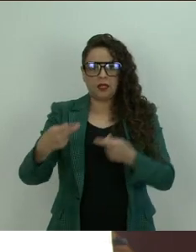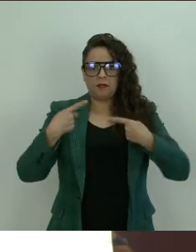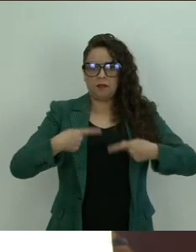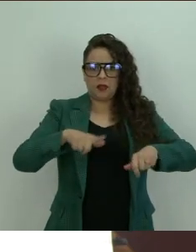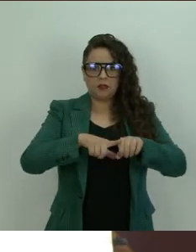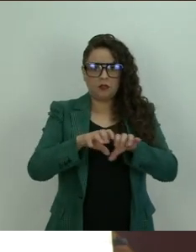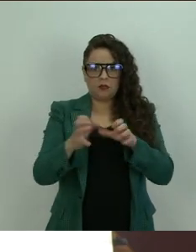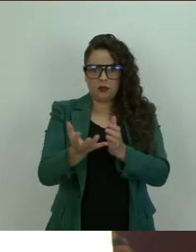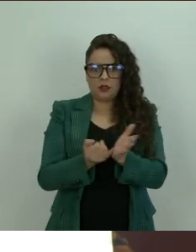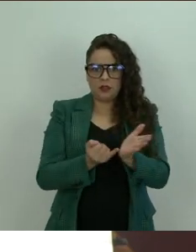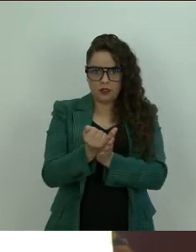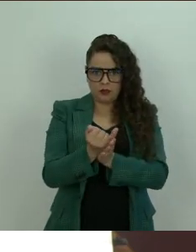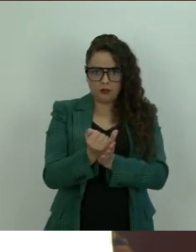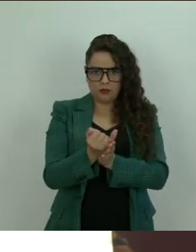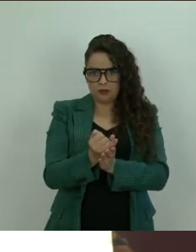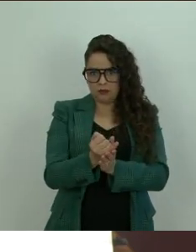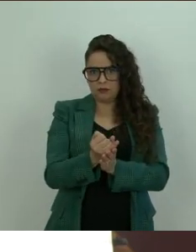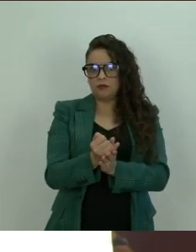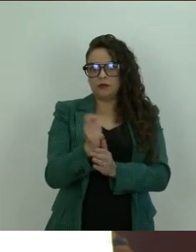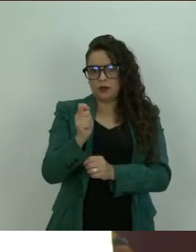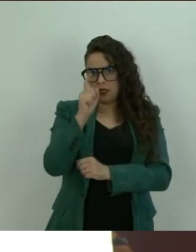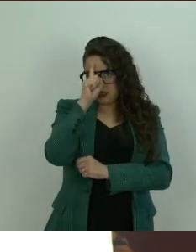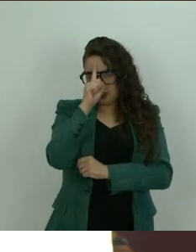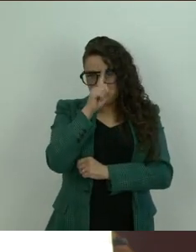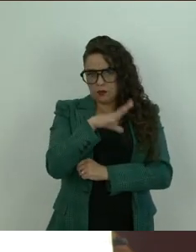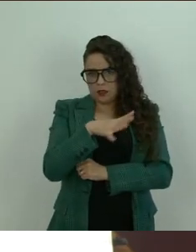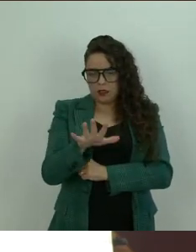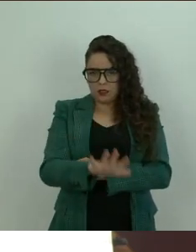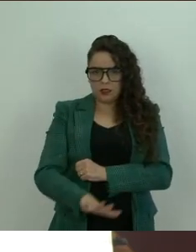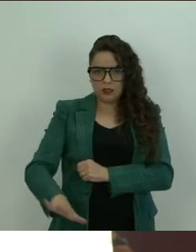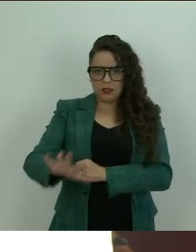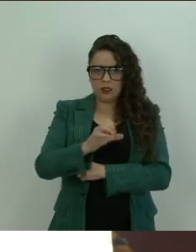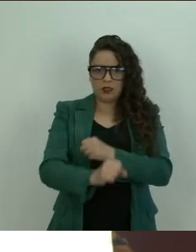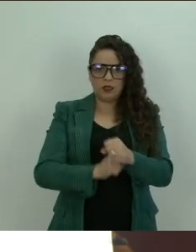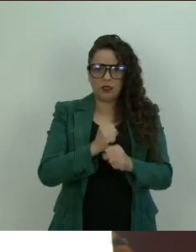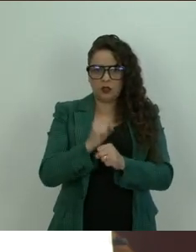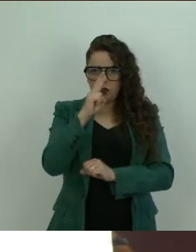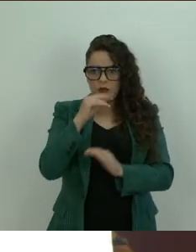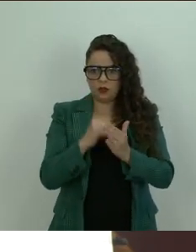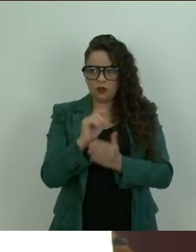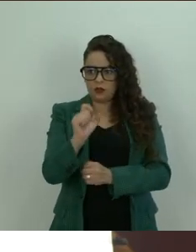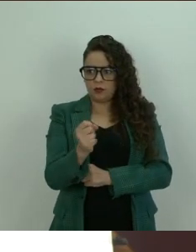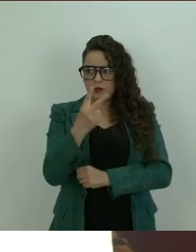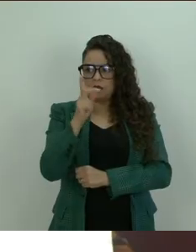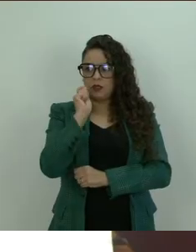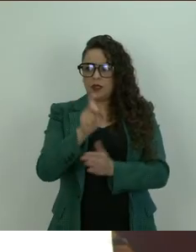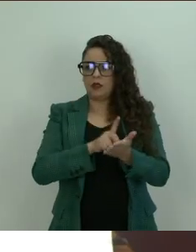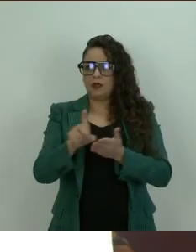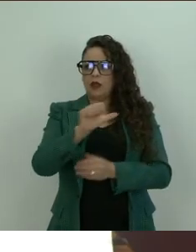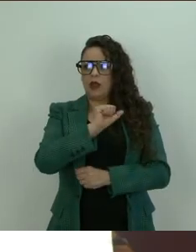la Recomendación General 39 del Comité, emitida en 2022, se refiere a los derechos de las mujeres y